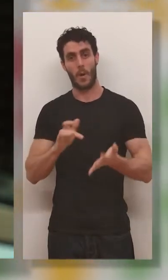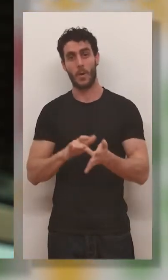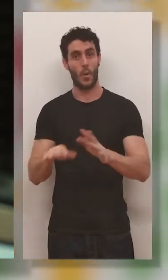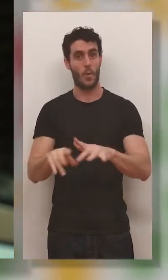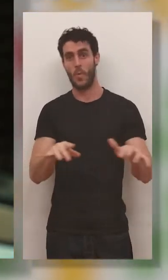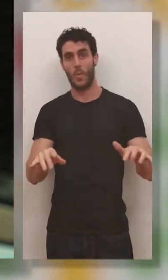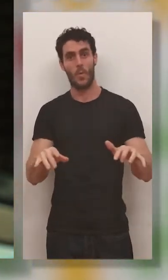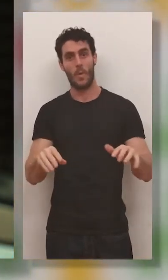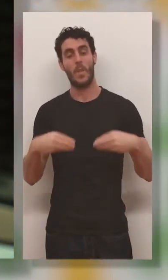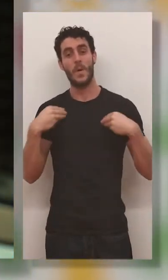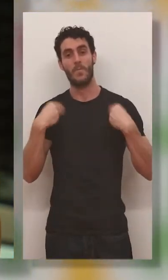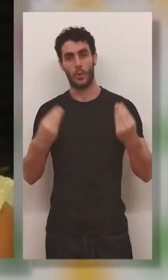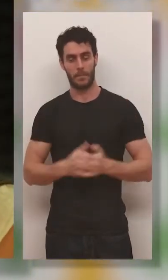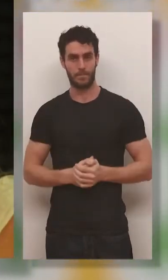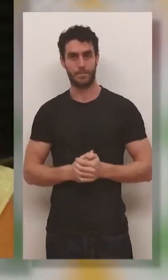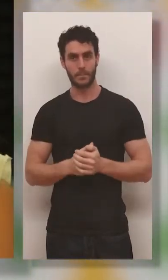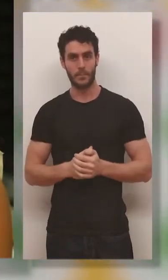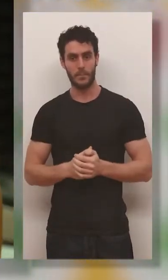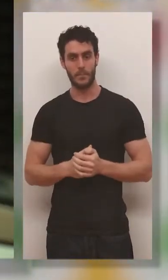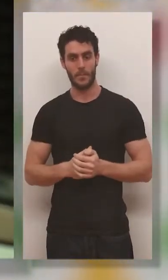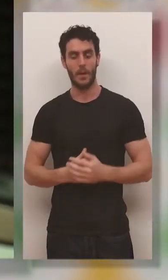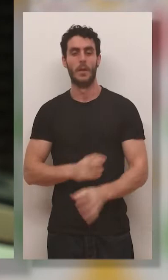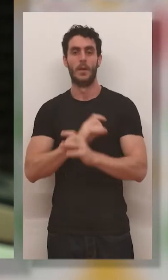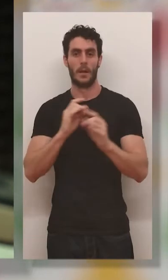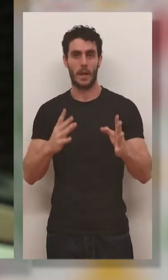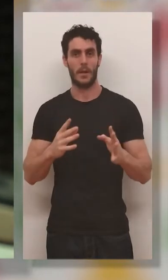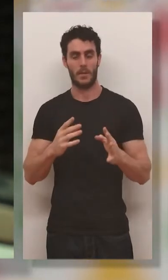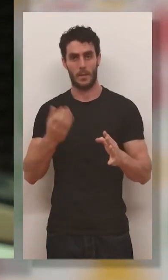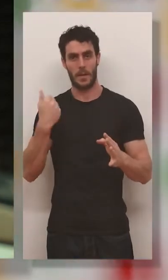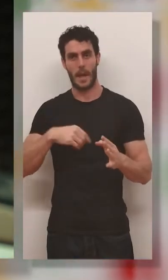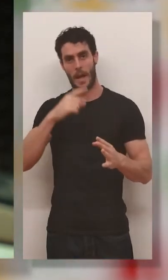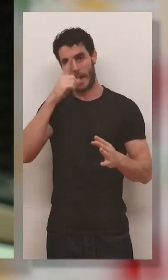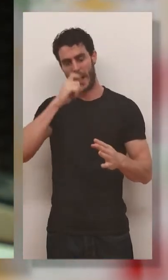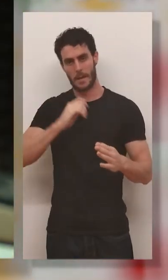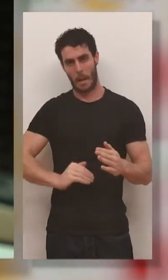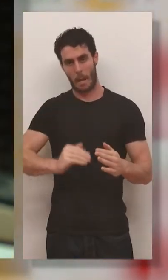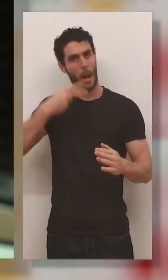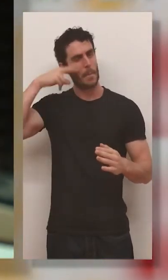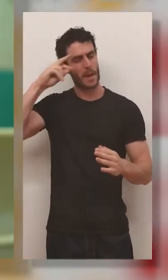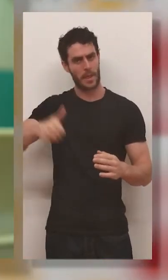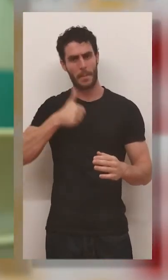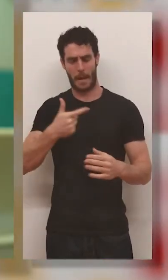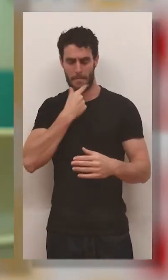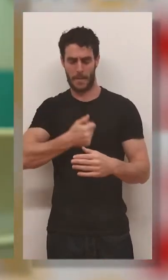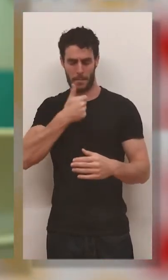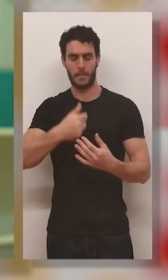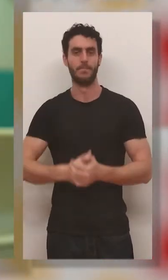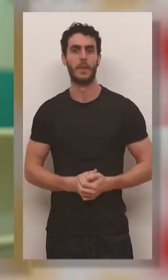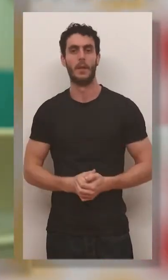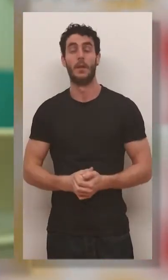el piano y tampoco, aunque con el paso de los años ya se te hace fácil tocarlo. Pues